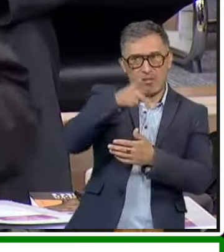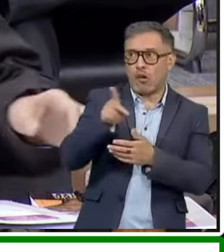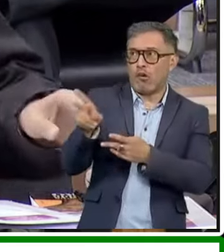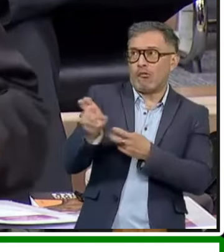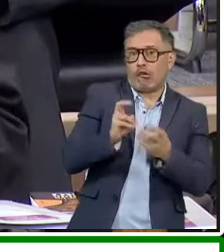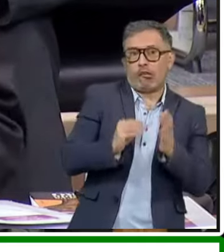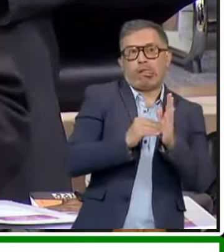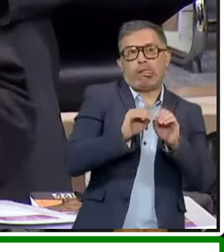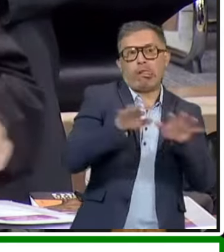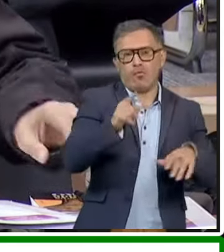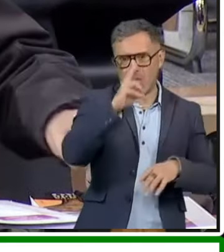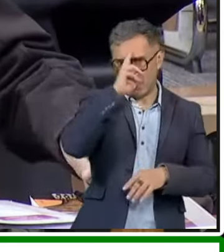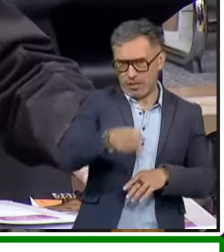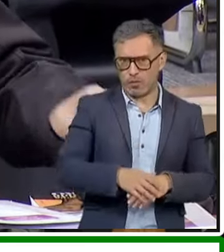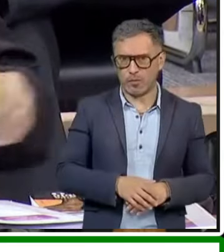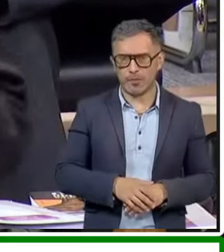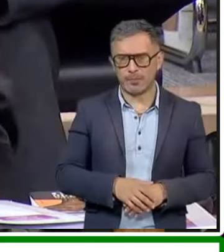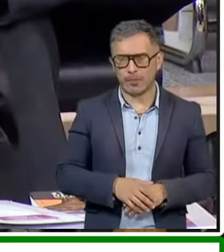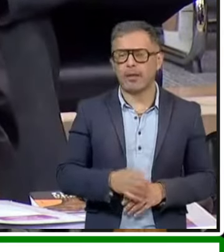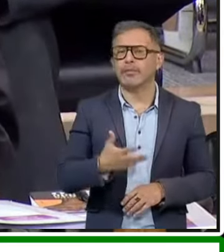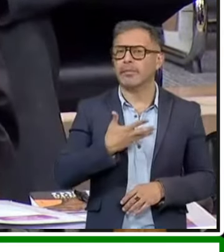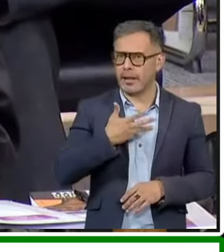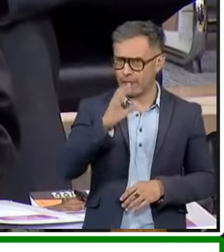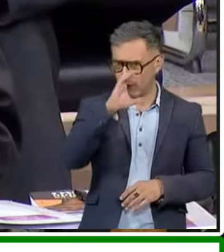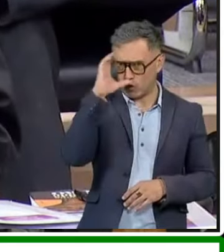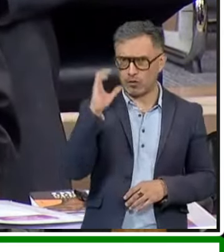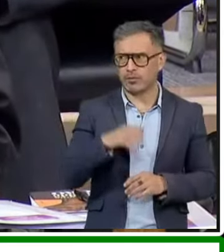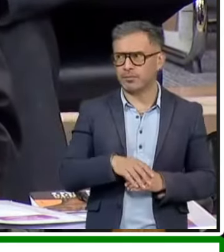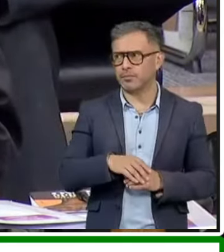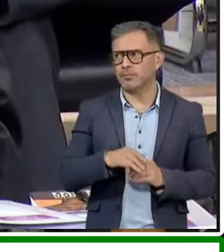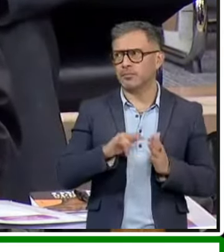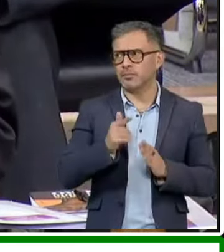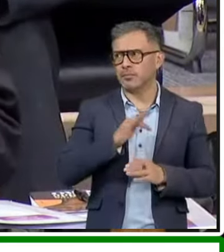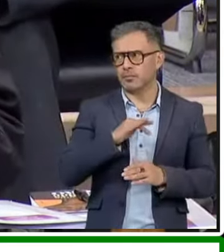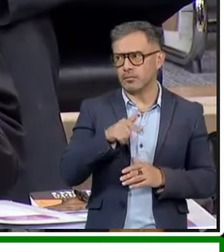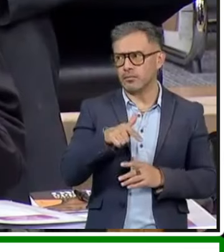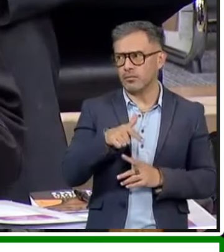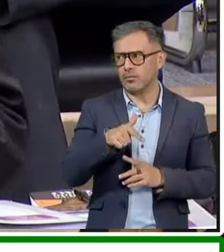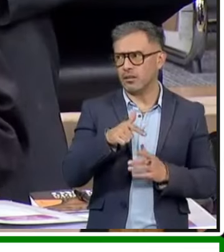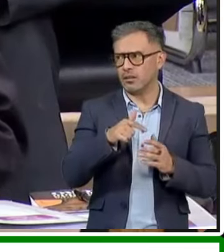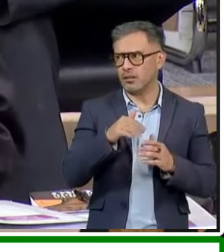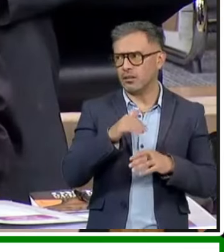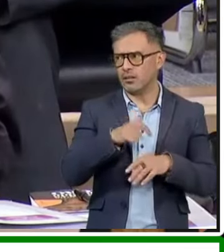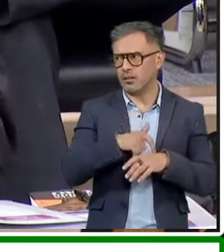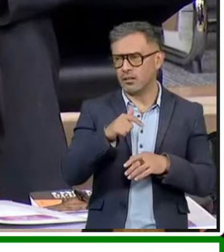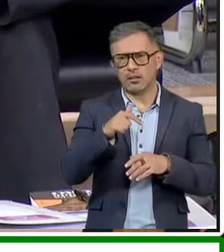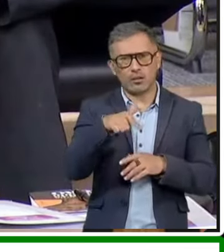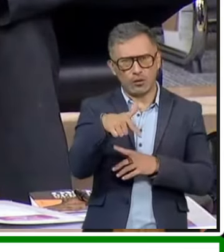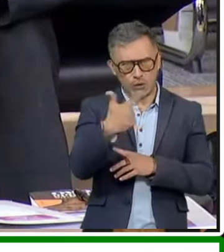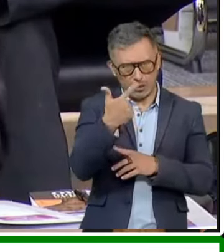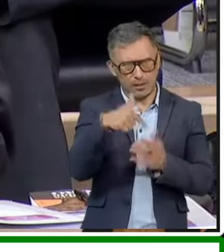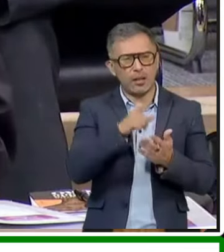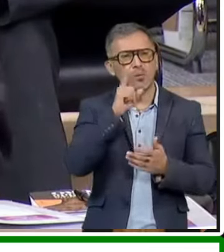Y yo tengo aquí la foto, todavía cerca de las 12, seguía en las redes sociales de la candidata